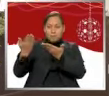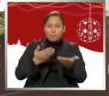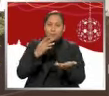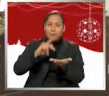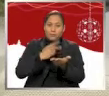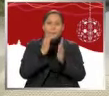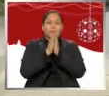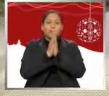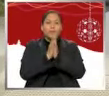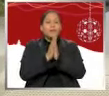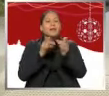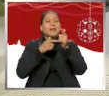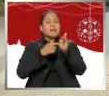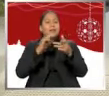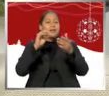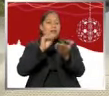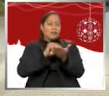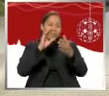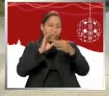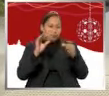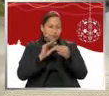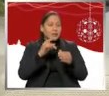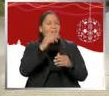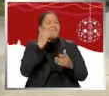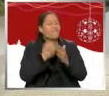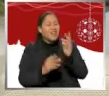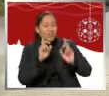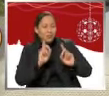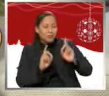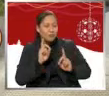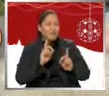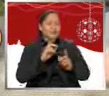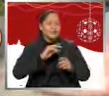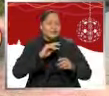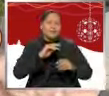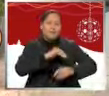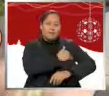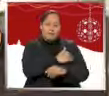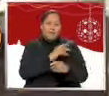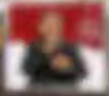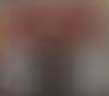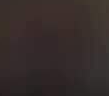para que sigamos platicando, porque de verdad se quedaron muchas cosas ahí pendientes. Claro que sí, Enrique. Moni, es tu casa.